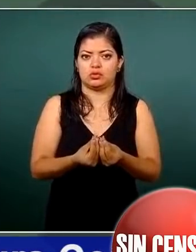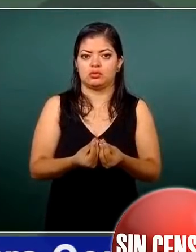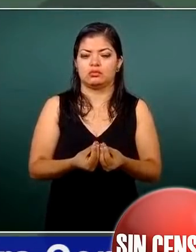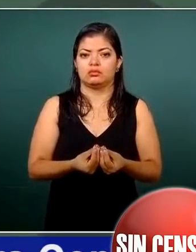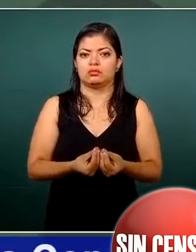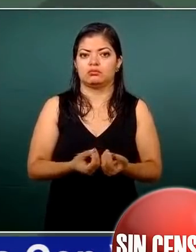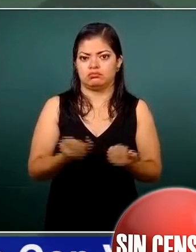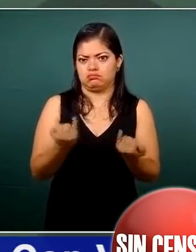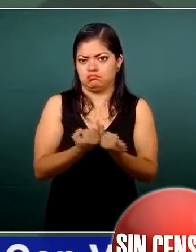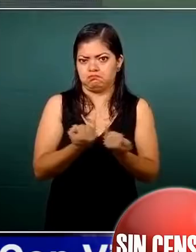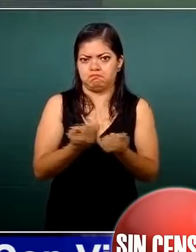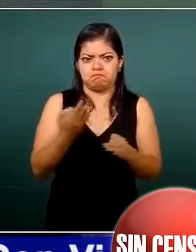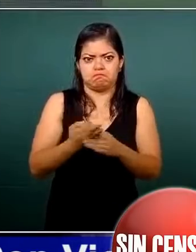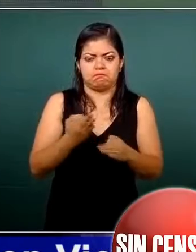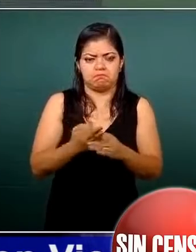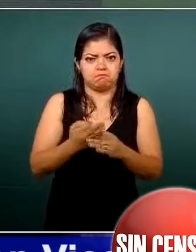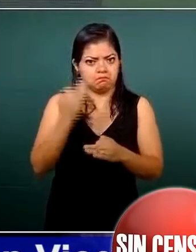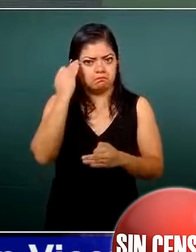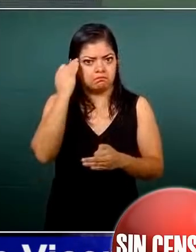y se ha hecho